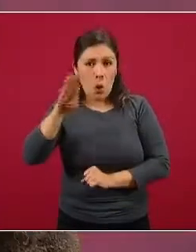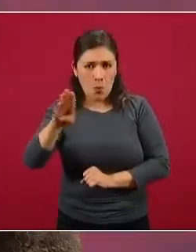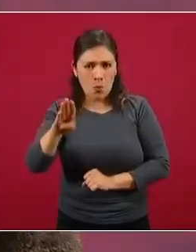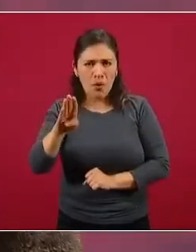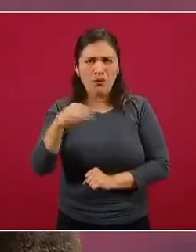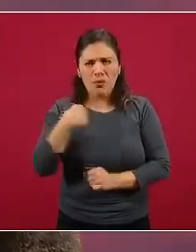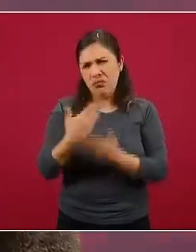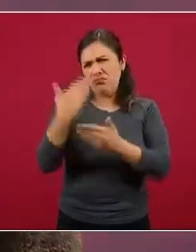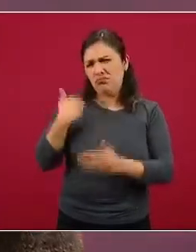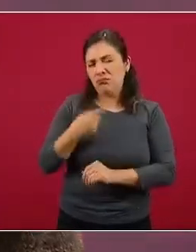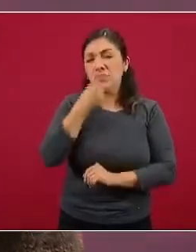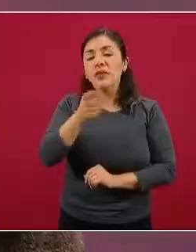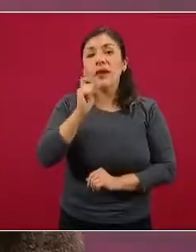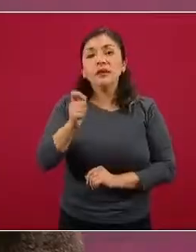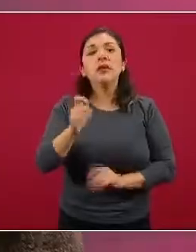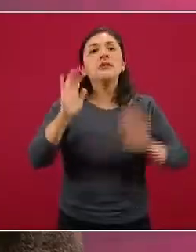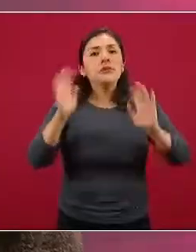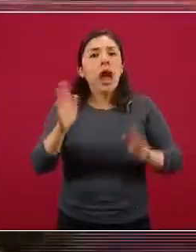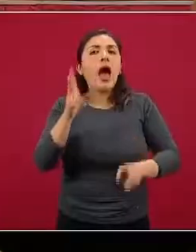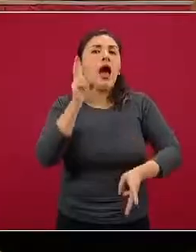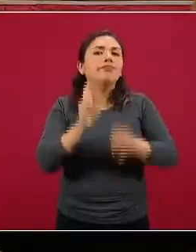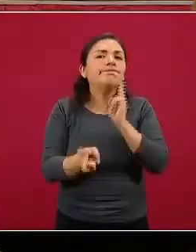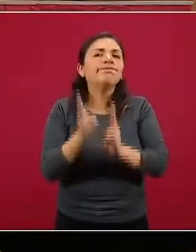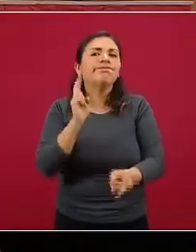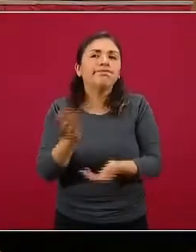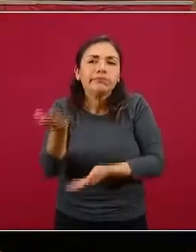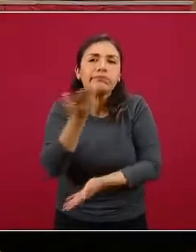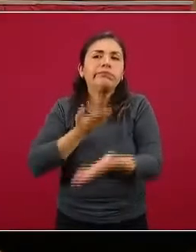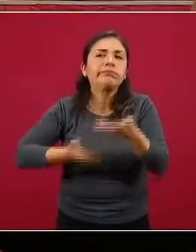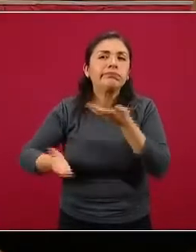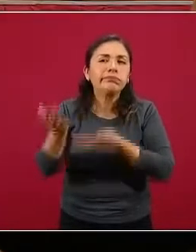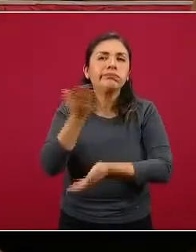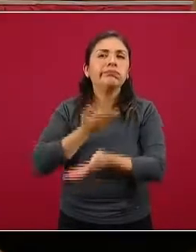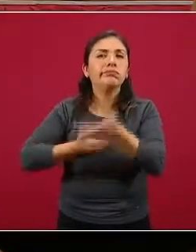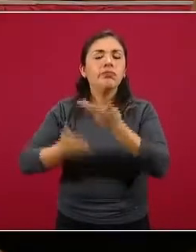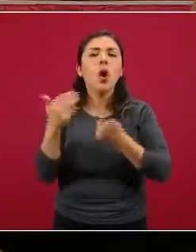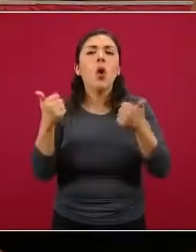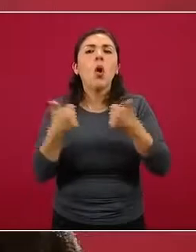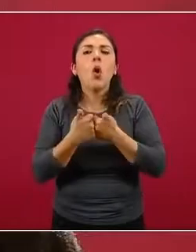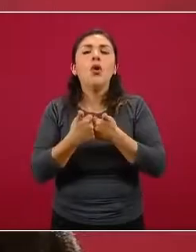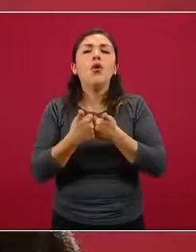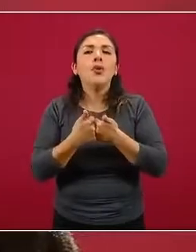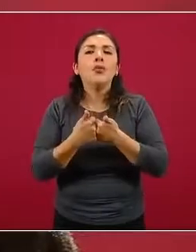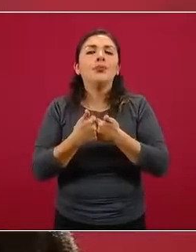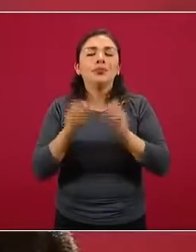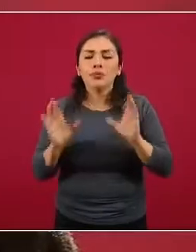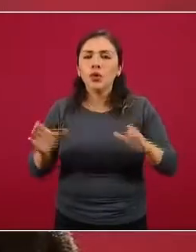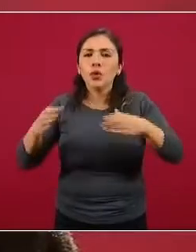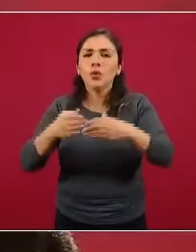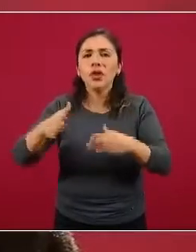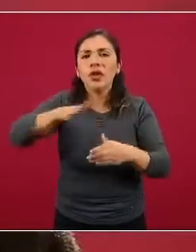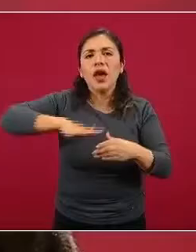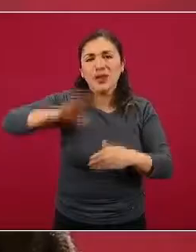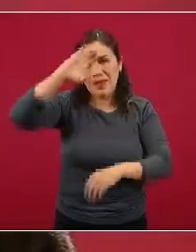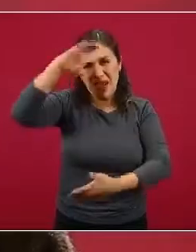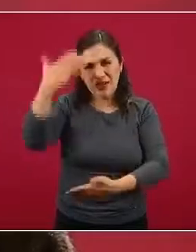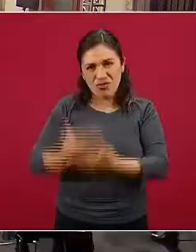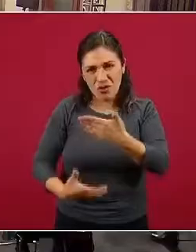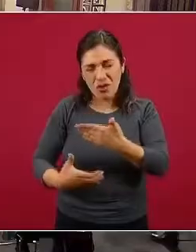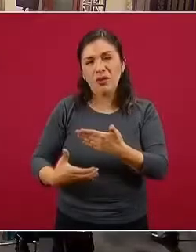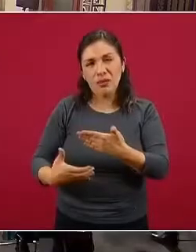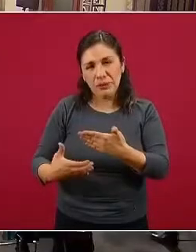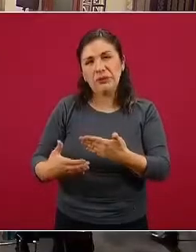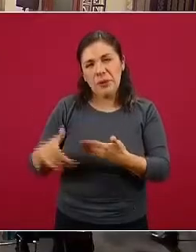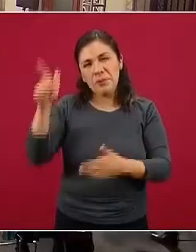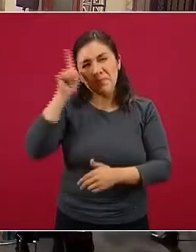comentamos hace un par de semanas, ha estado en conversaciones con la comunidad católica, con la